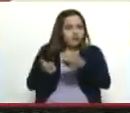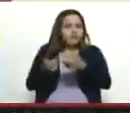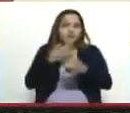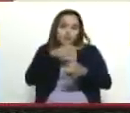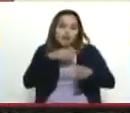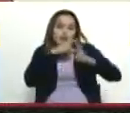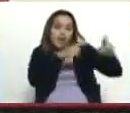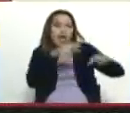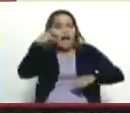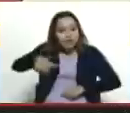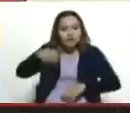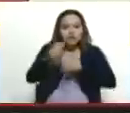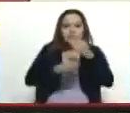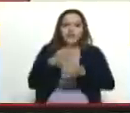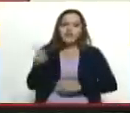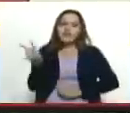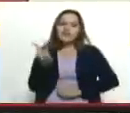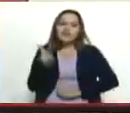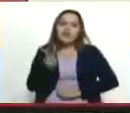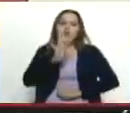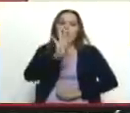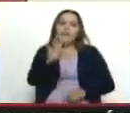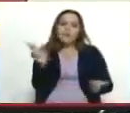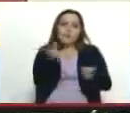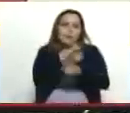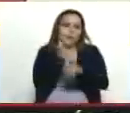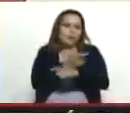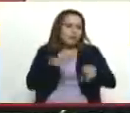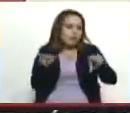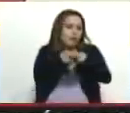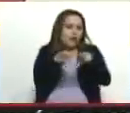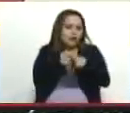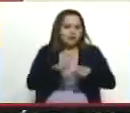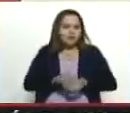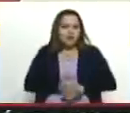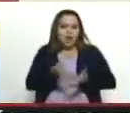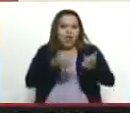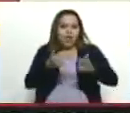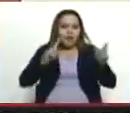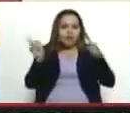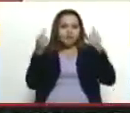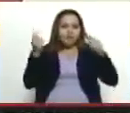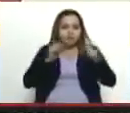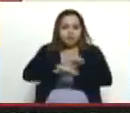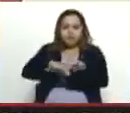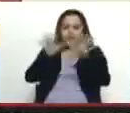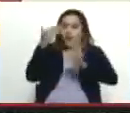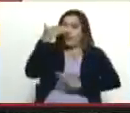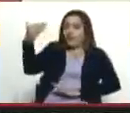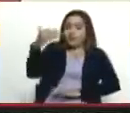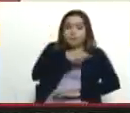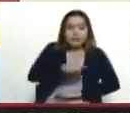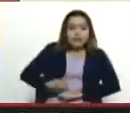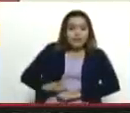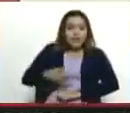Venezuela, un 4 de agosto, un dron explotó frente al presidente, lo vio el mundo